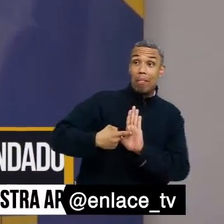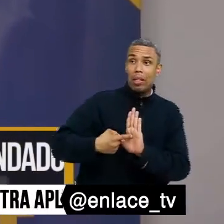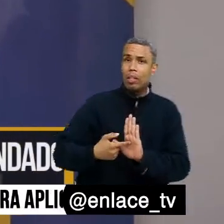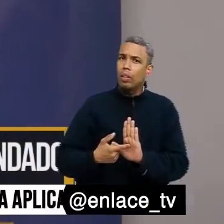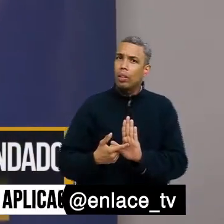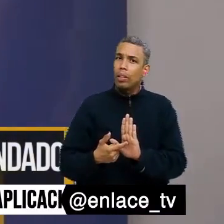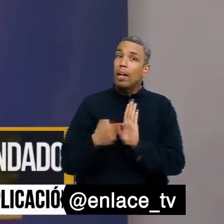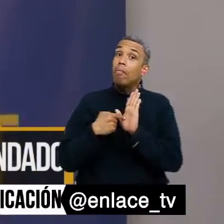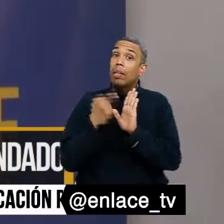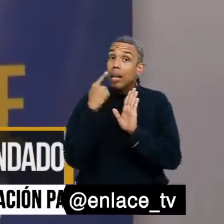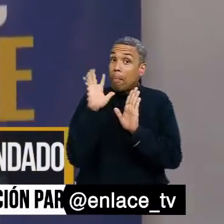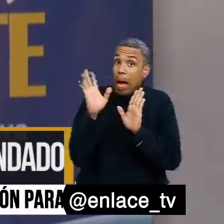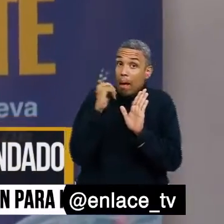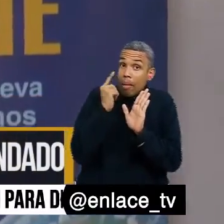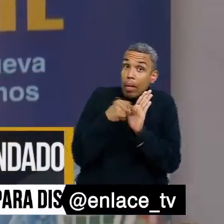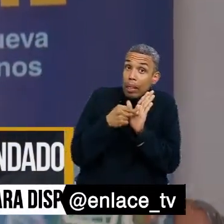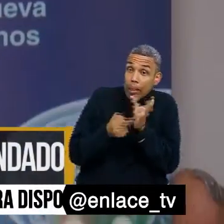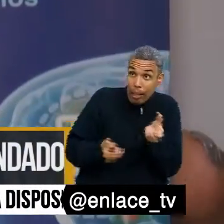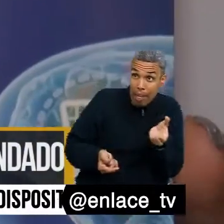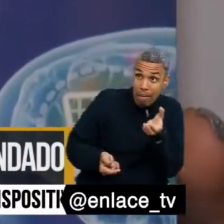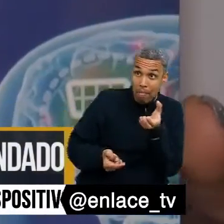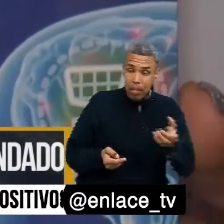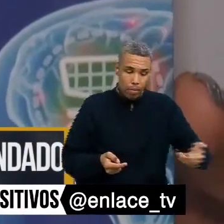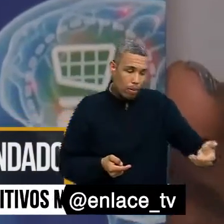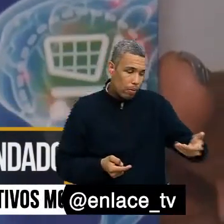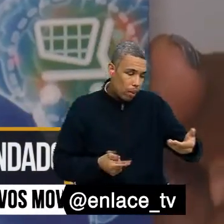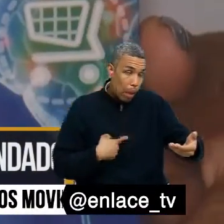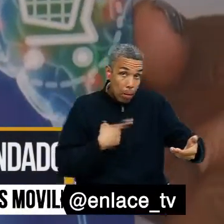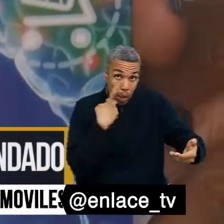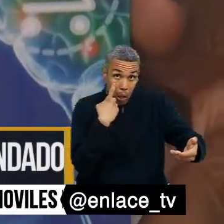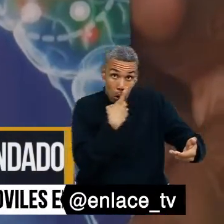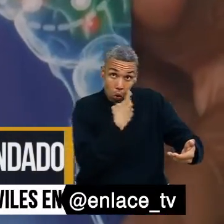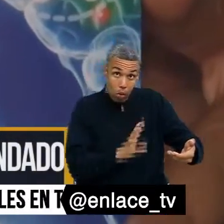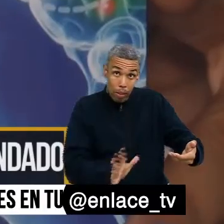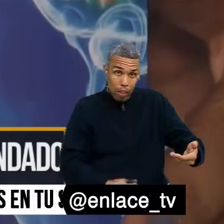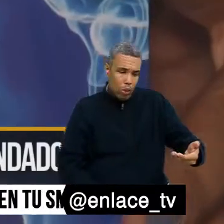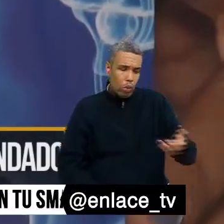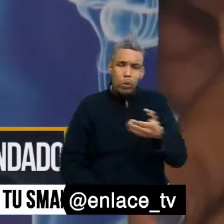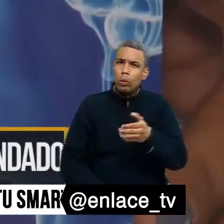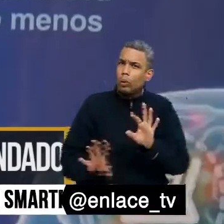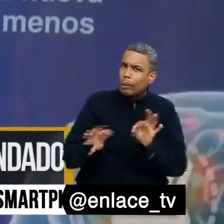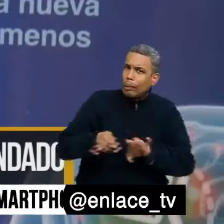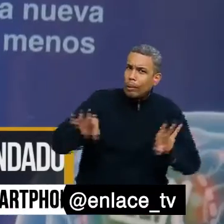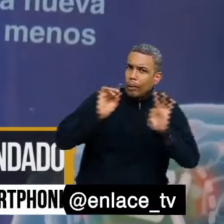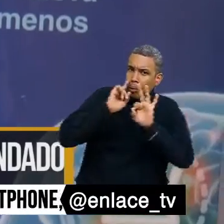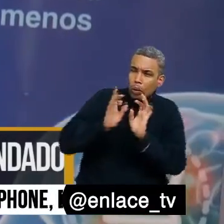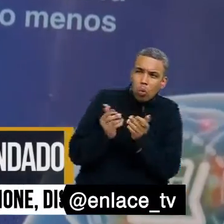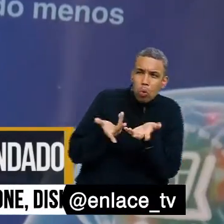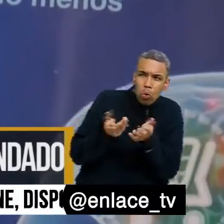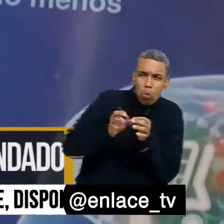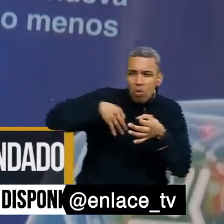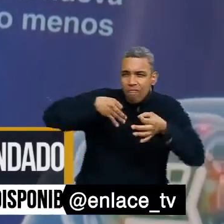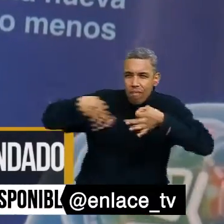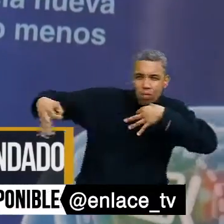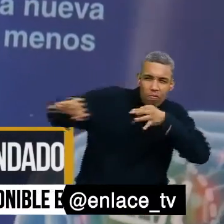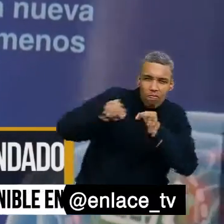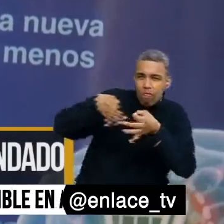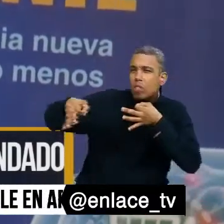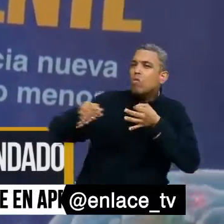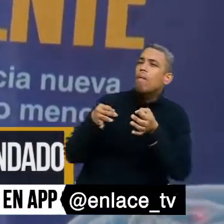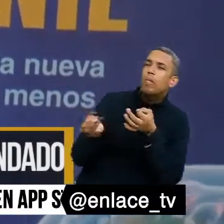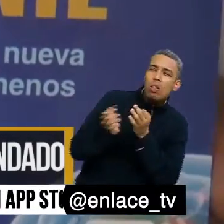valor agregado en tu producto o en tu servicio. Entonces, eso es lo que consiste este libro. Tiene unos tips importantes que sería muy bueno que lo leyeran, porque ahí